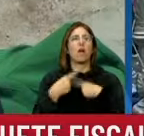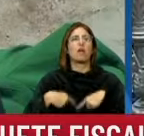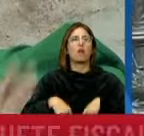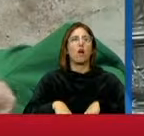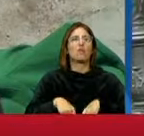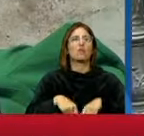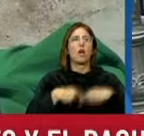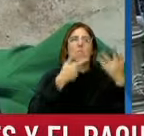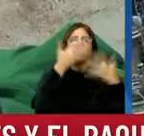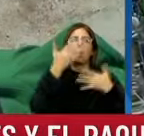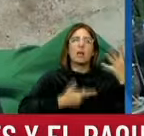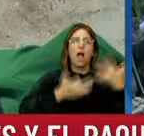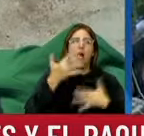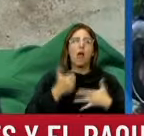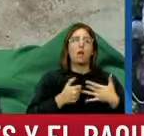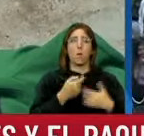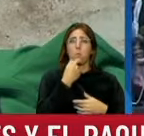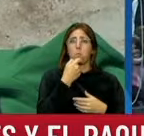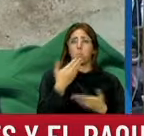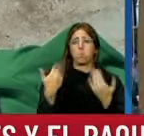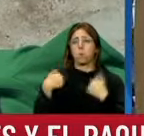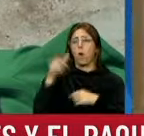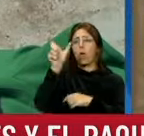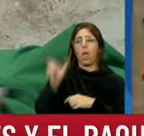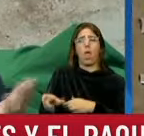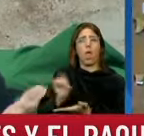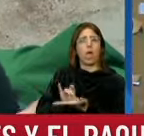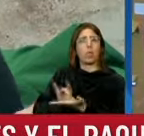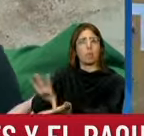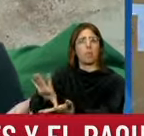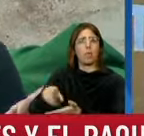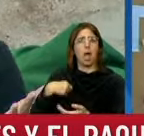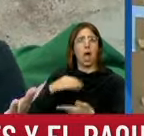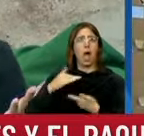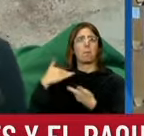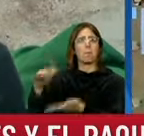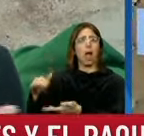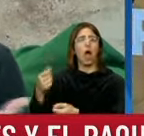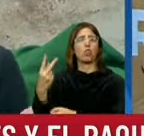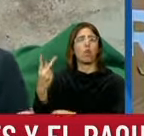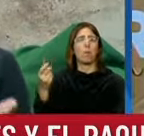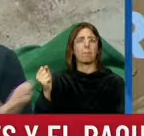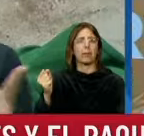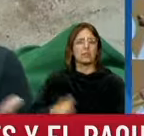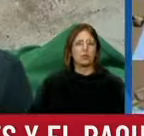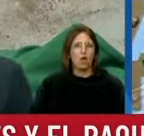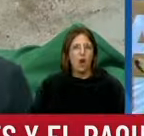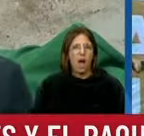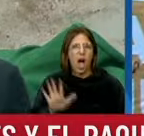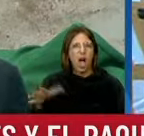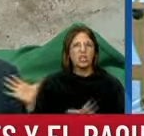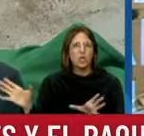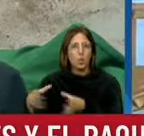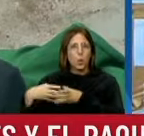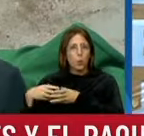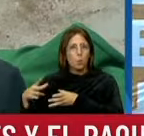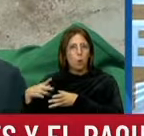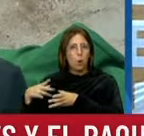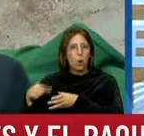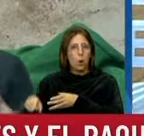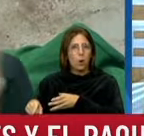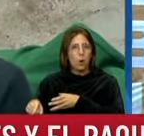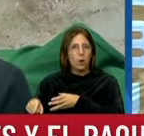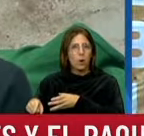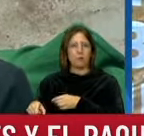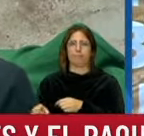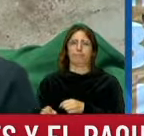nadie. Me pasó a mí también y nos pasó a muchos comunicadores que decíamos, ya fue,